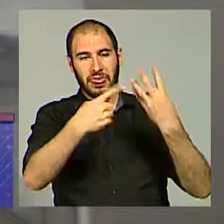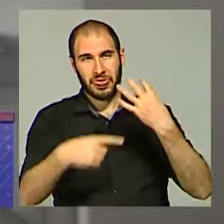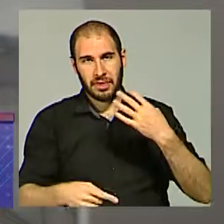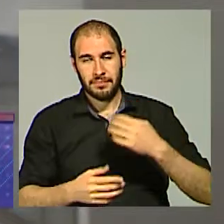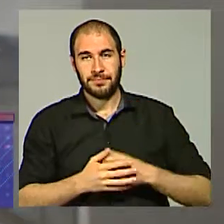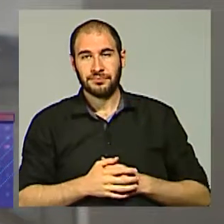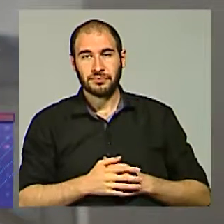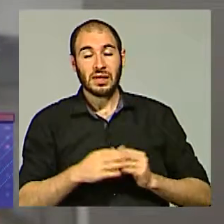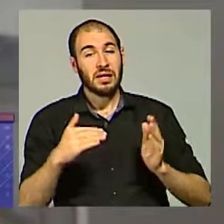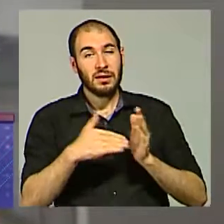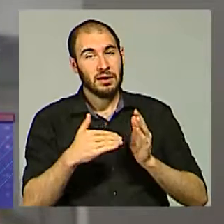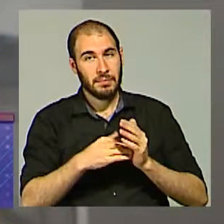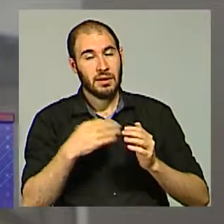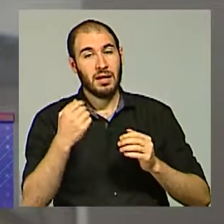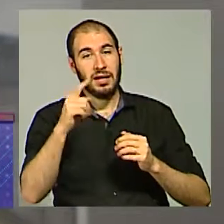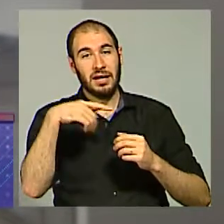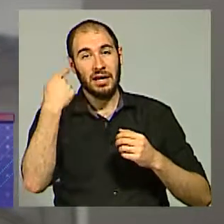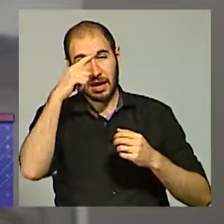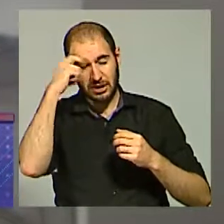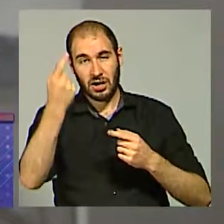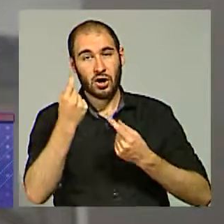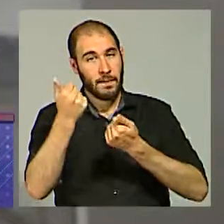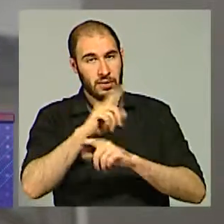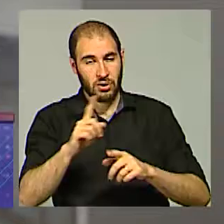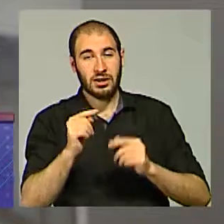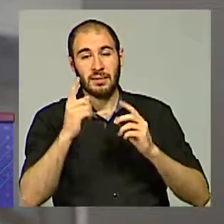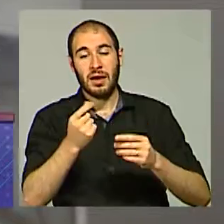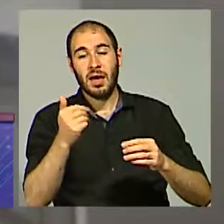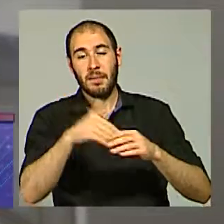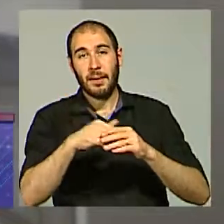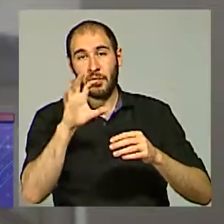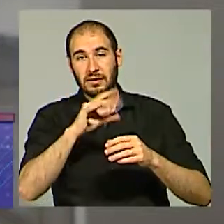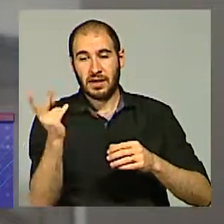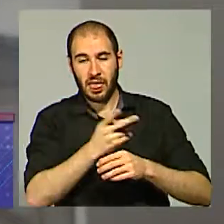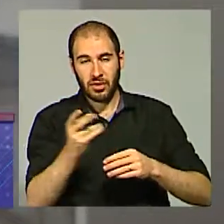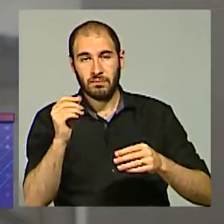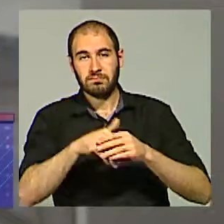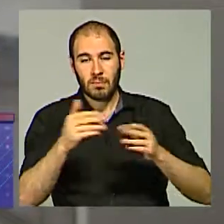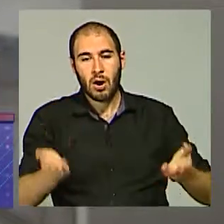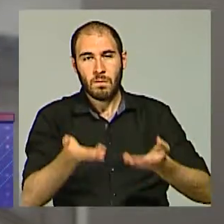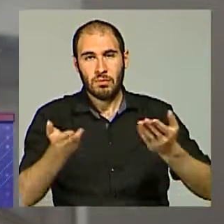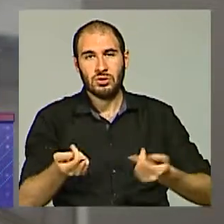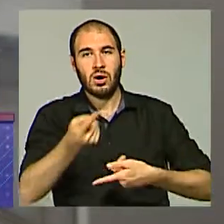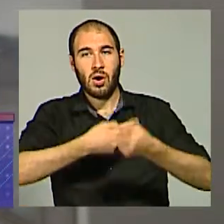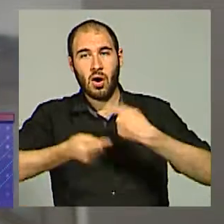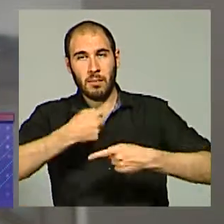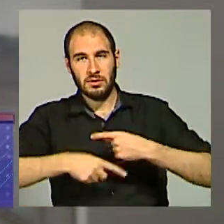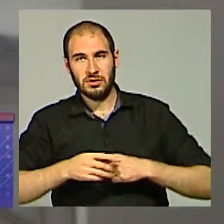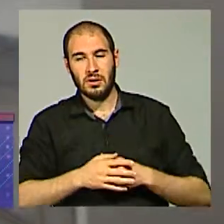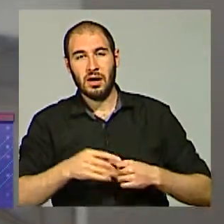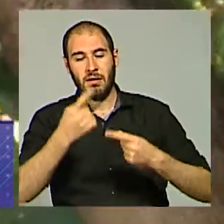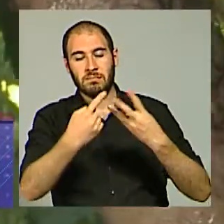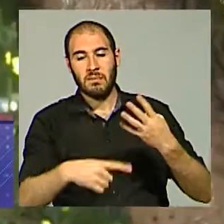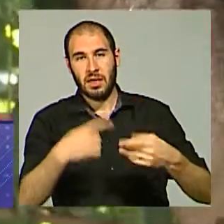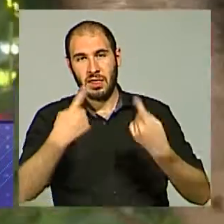siempre que sean ete de importaciones y además crear un fondo entre las dos provincias para la promoción y la reconversión de variedades